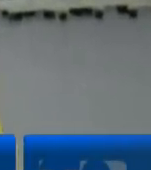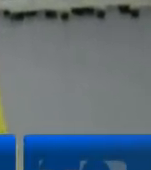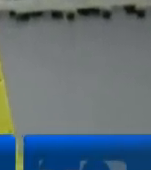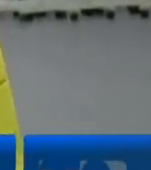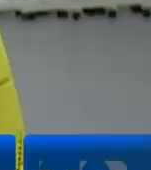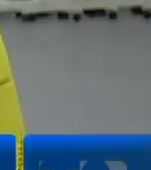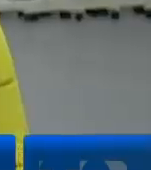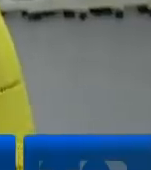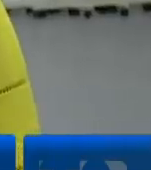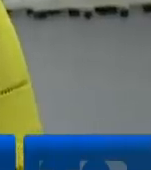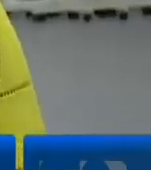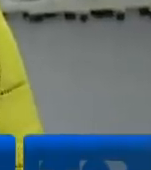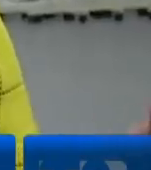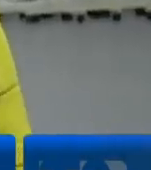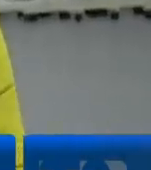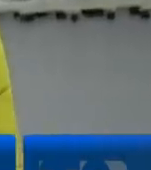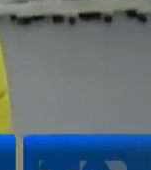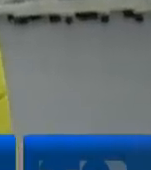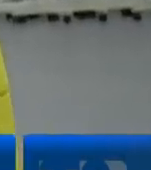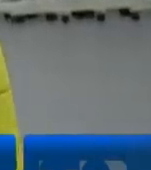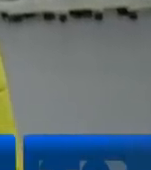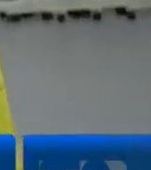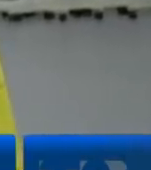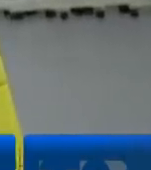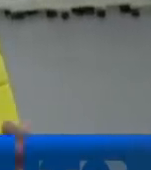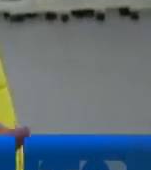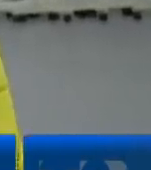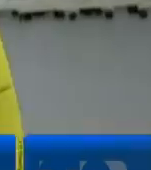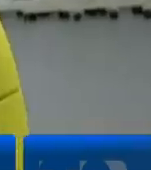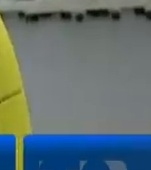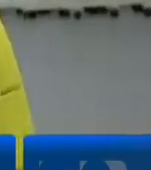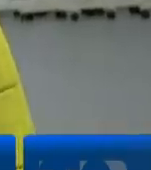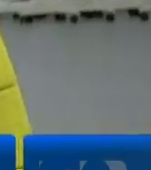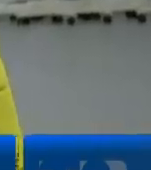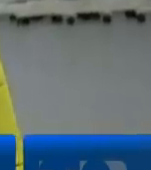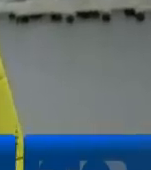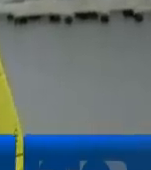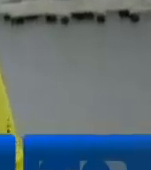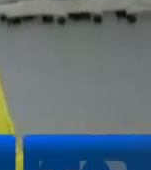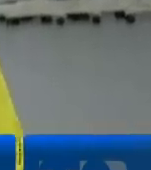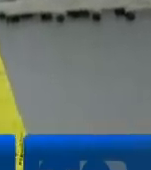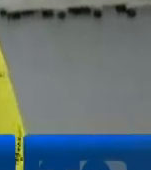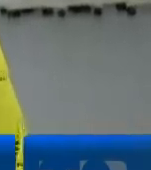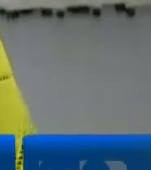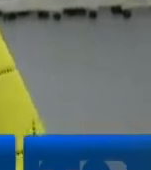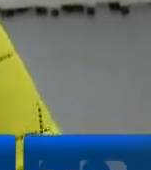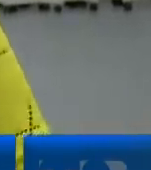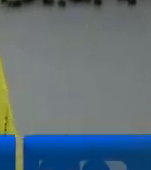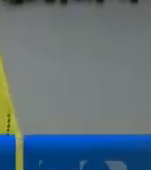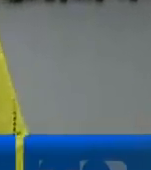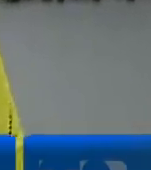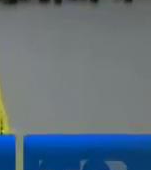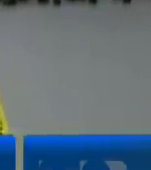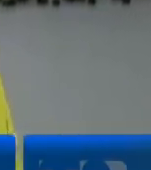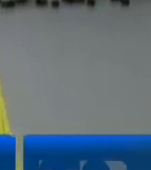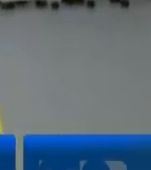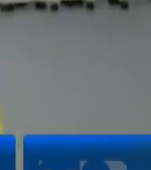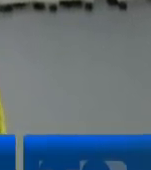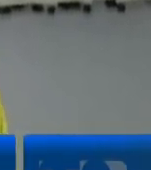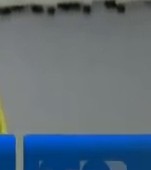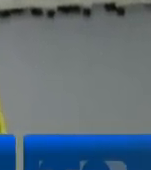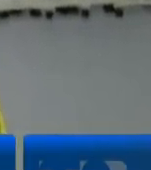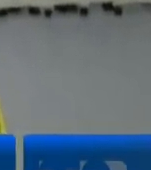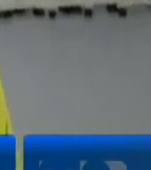su desmontaje, esto porque desde el pasado 14 de septiembre salió ya el último paciente que ocupaba una de estas camas. Esto